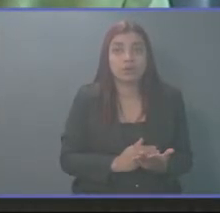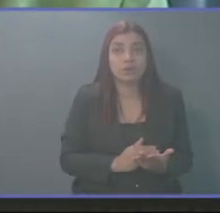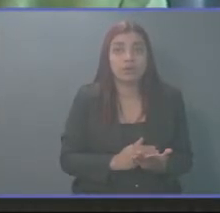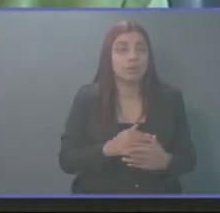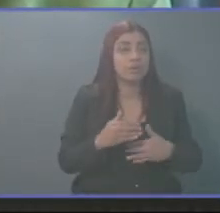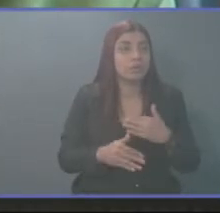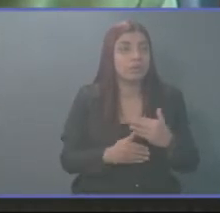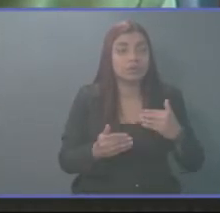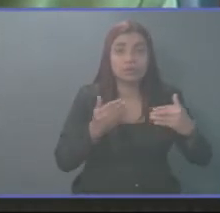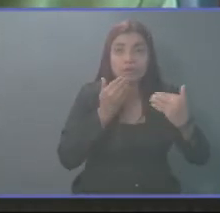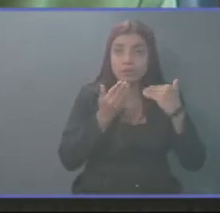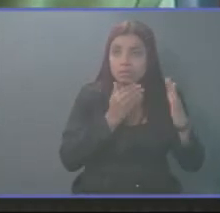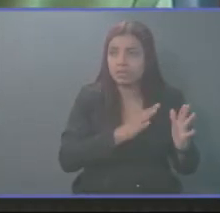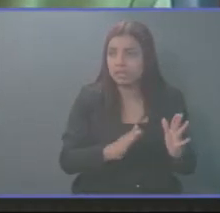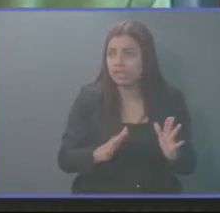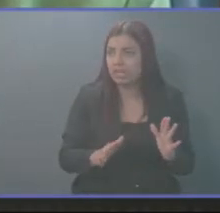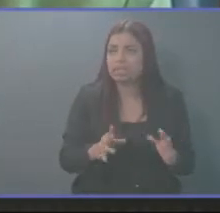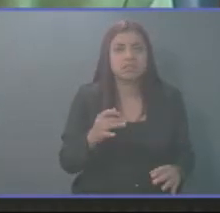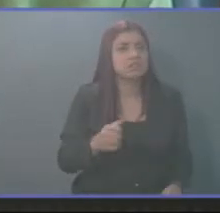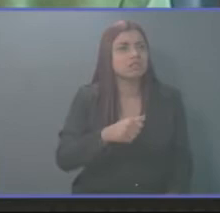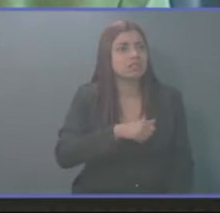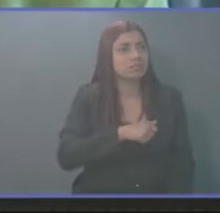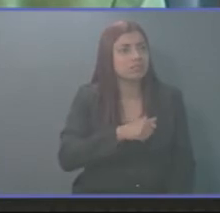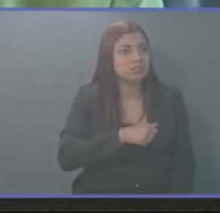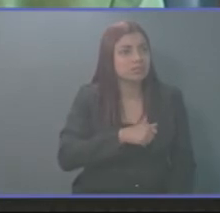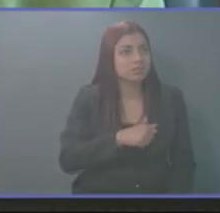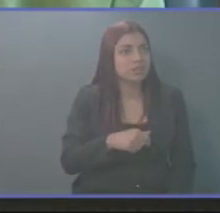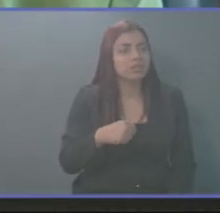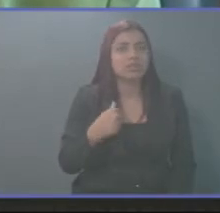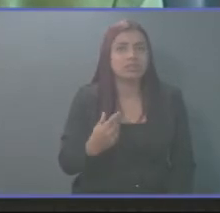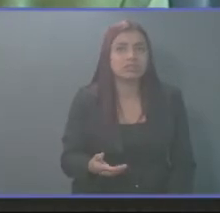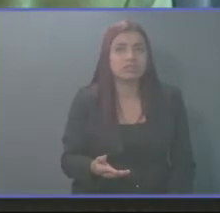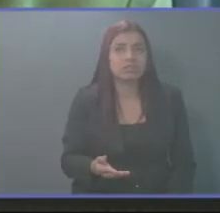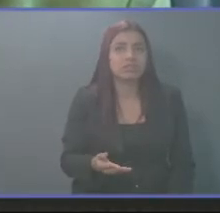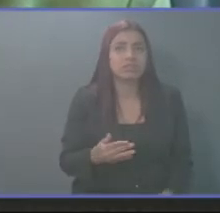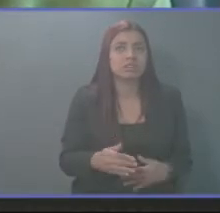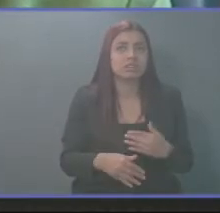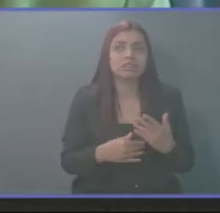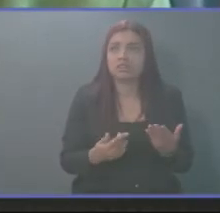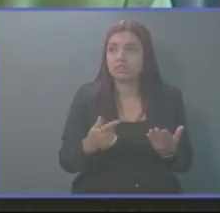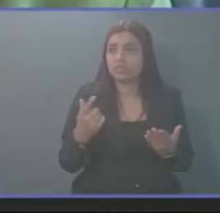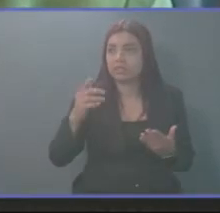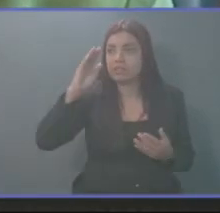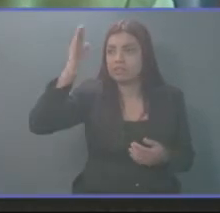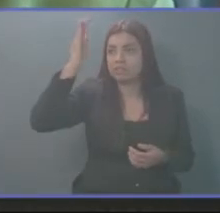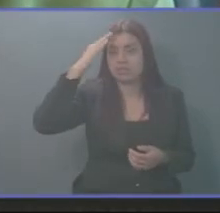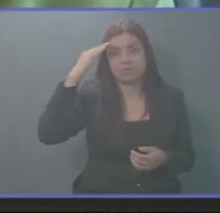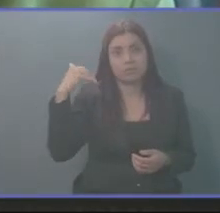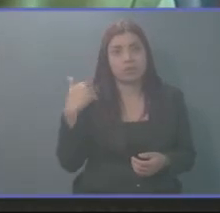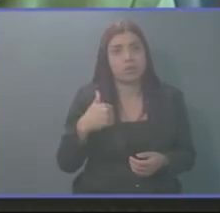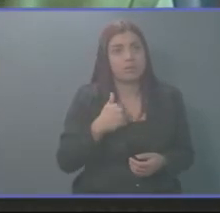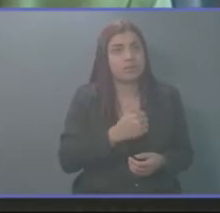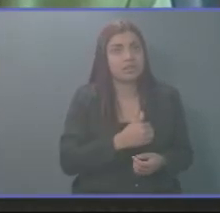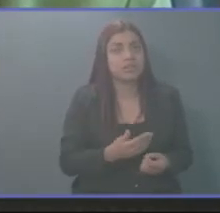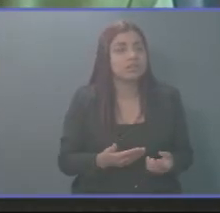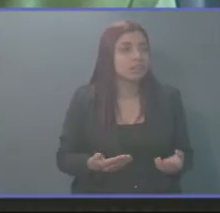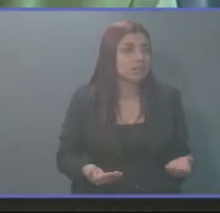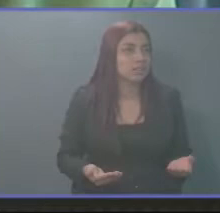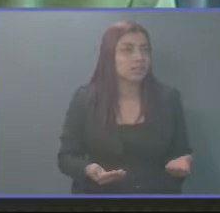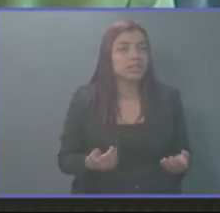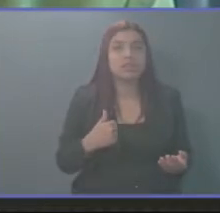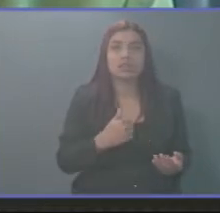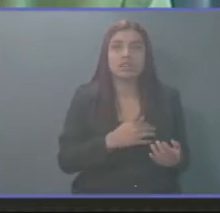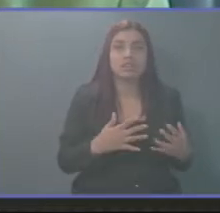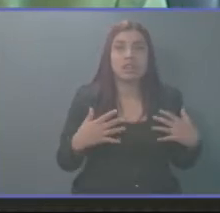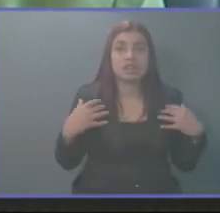dando indicaciones totalmente irresponsables, como las que se escuchó a través de la señora ministra de